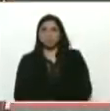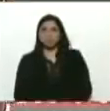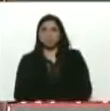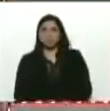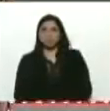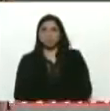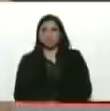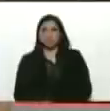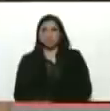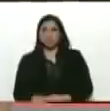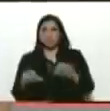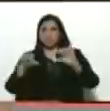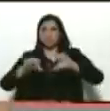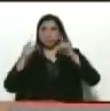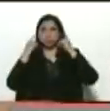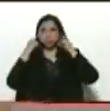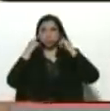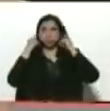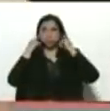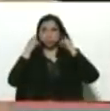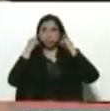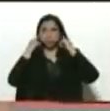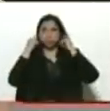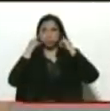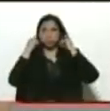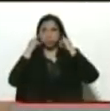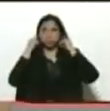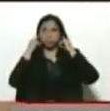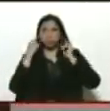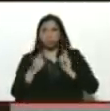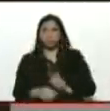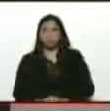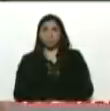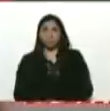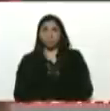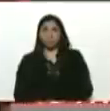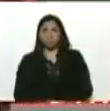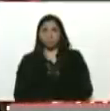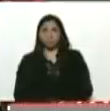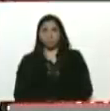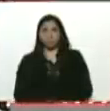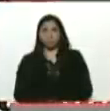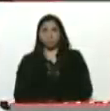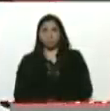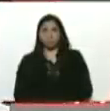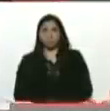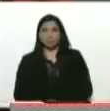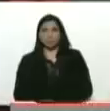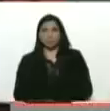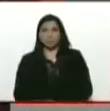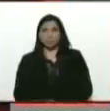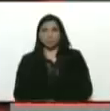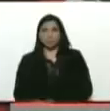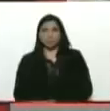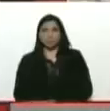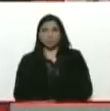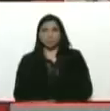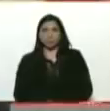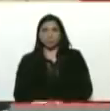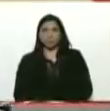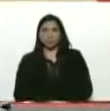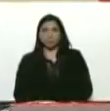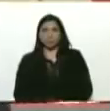Luke Alexander, del ejército, aquí está, sus licencias,